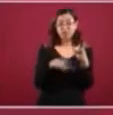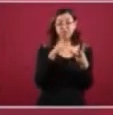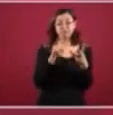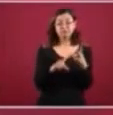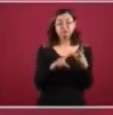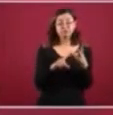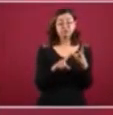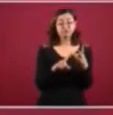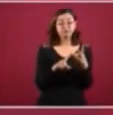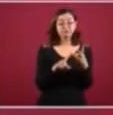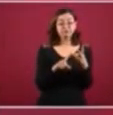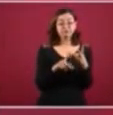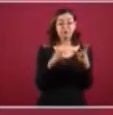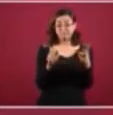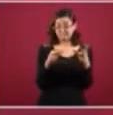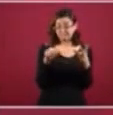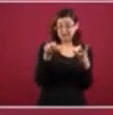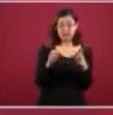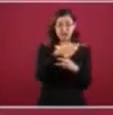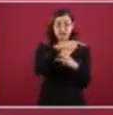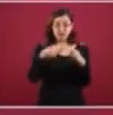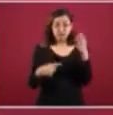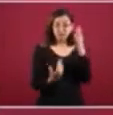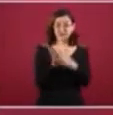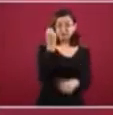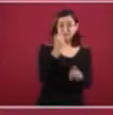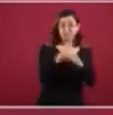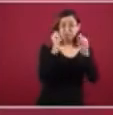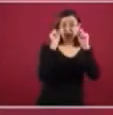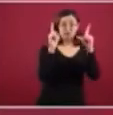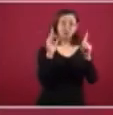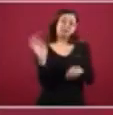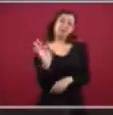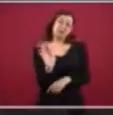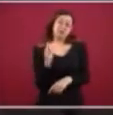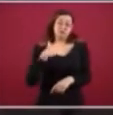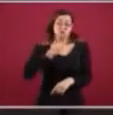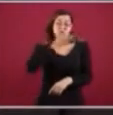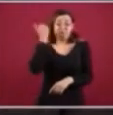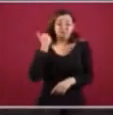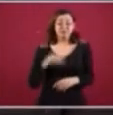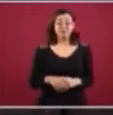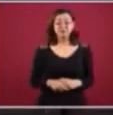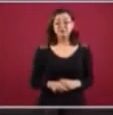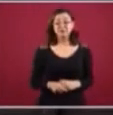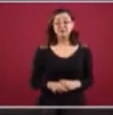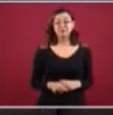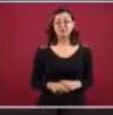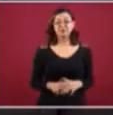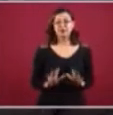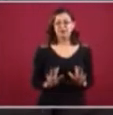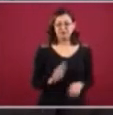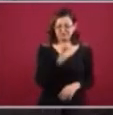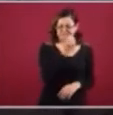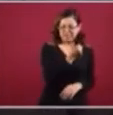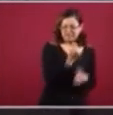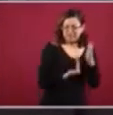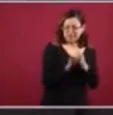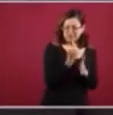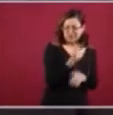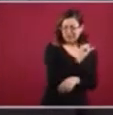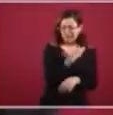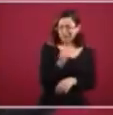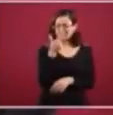Peña Nieto. que de 6 a 7 de la